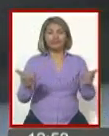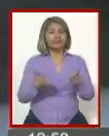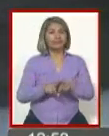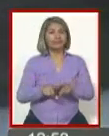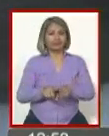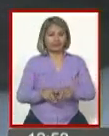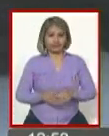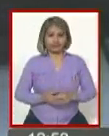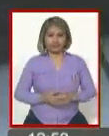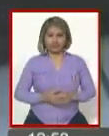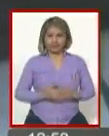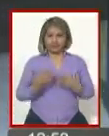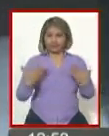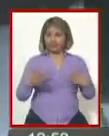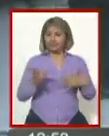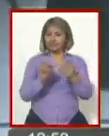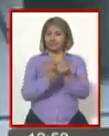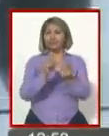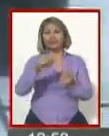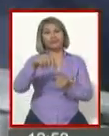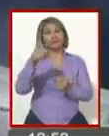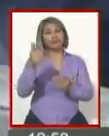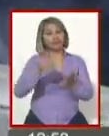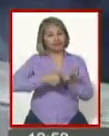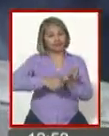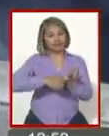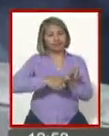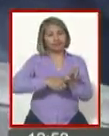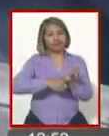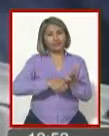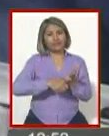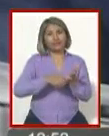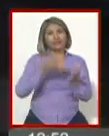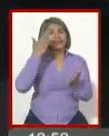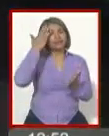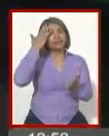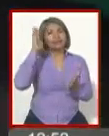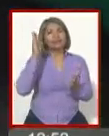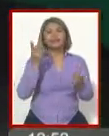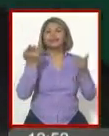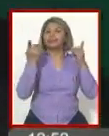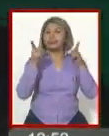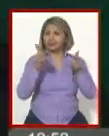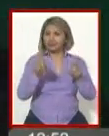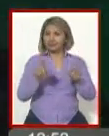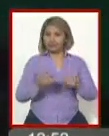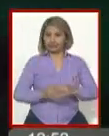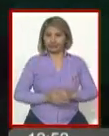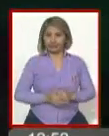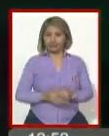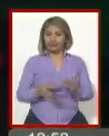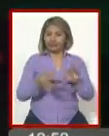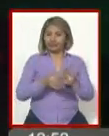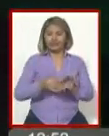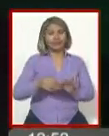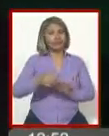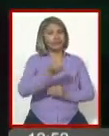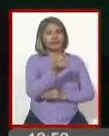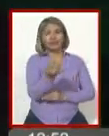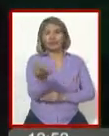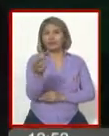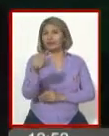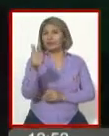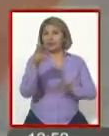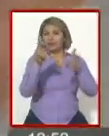pertenencias, también se ha logrado encontrar otros carnets, no sabemos de cuándo, podrían pertenecer también a